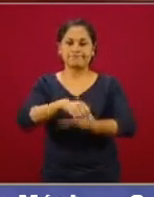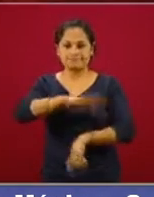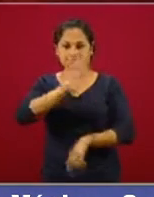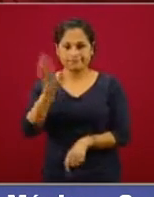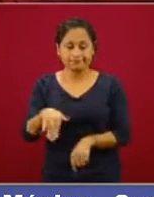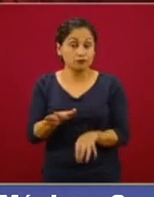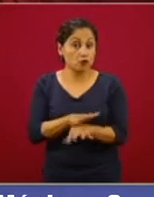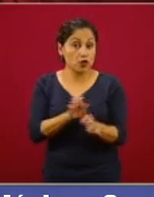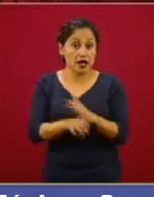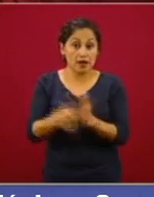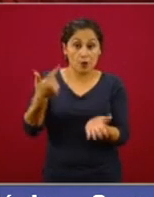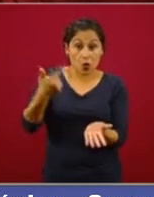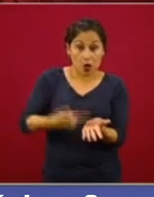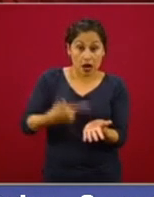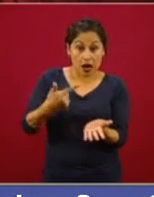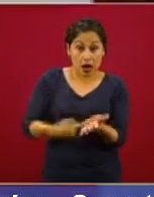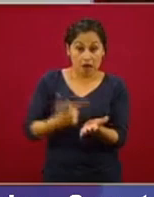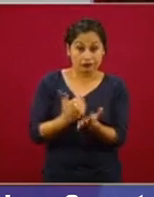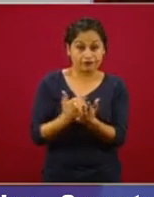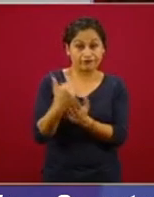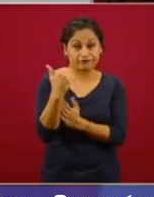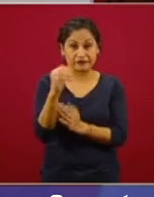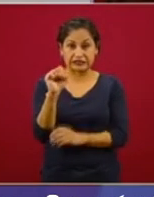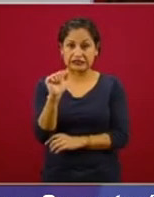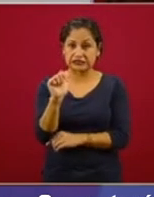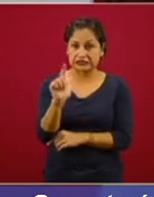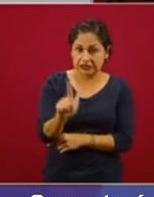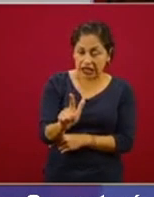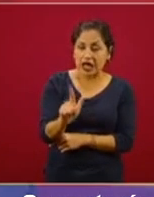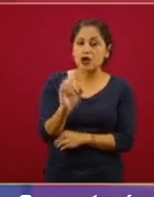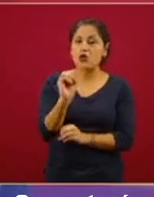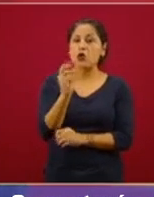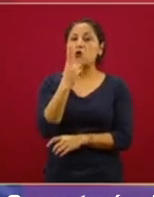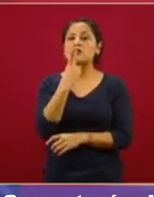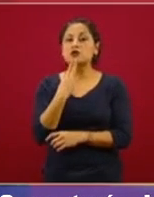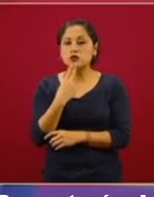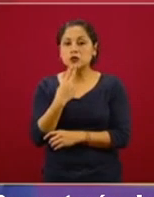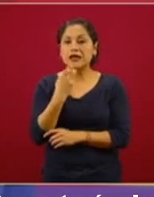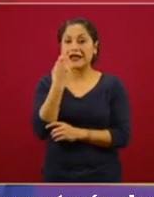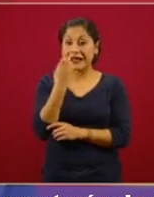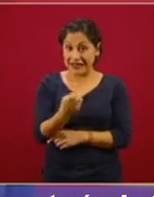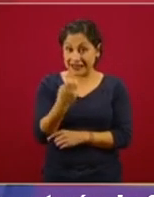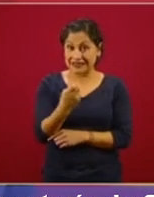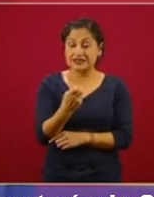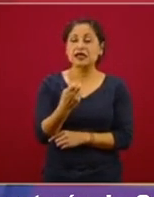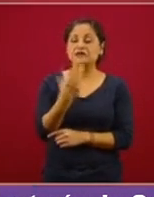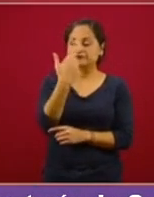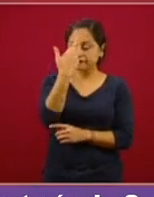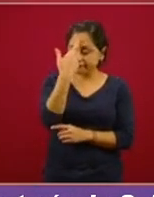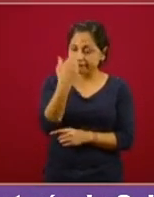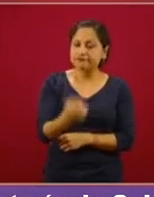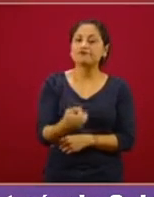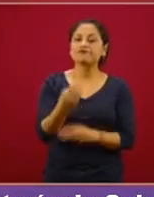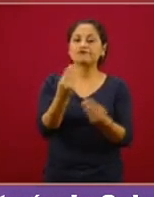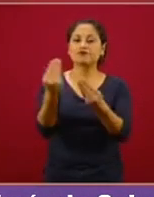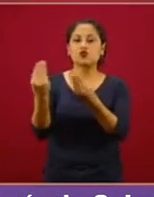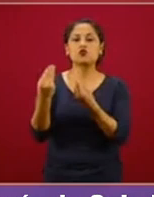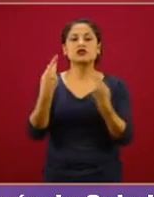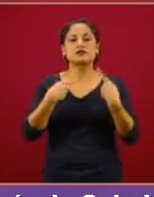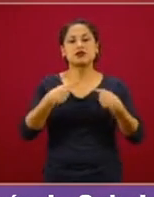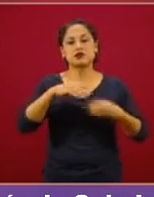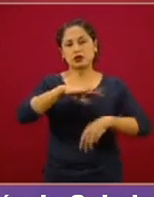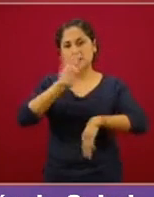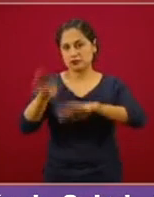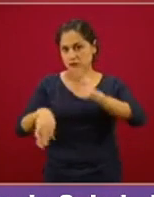de grasas, sal, calorías y azúcares son los determinantes directos de la mayoría de estas